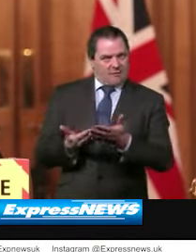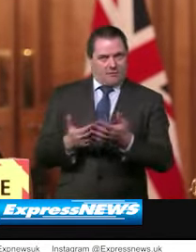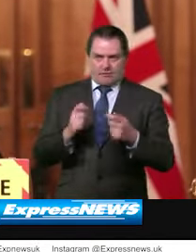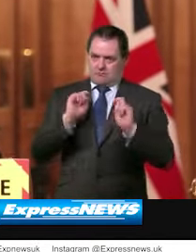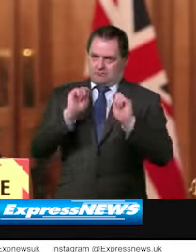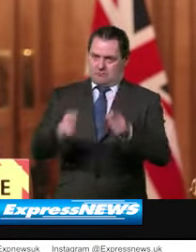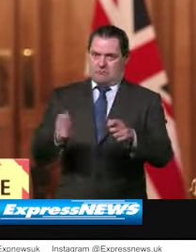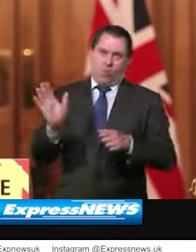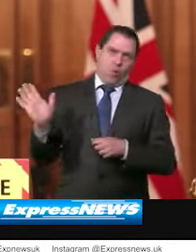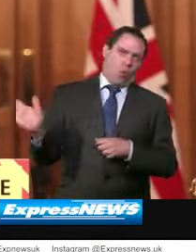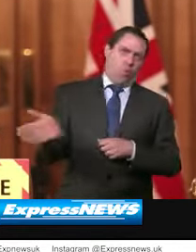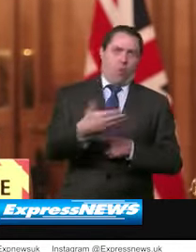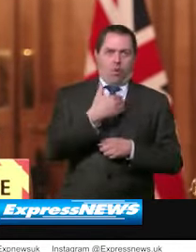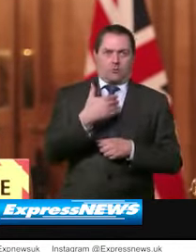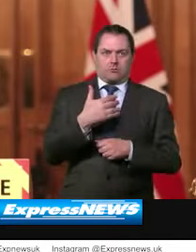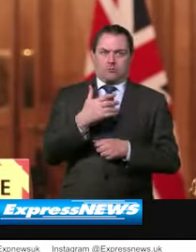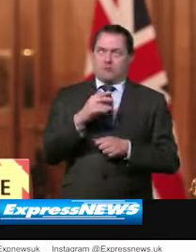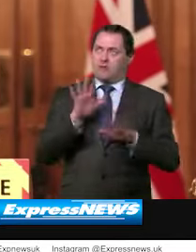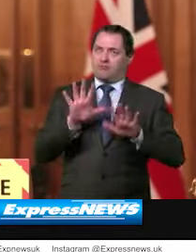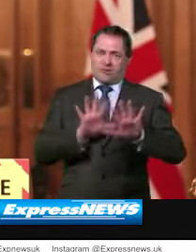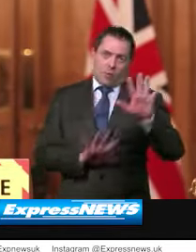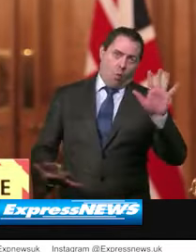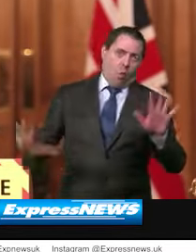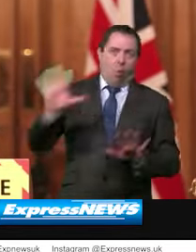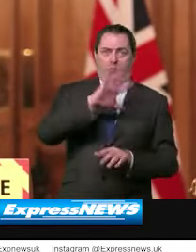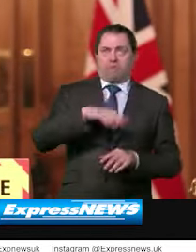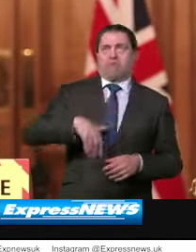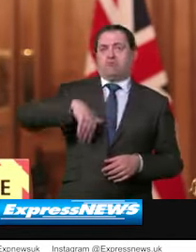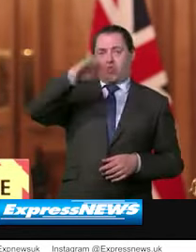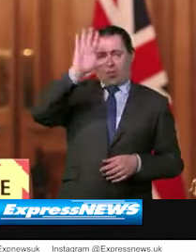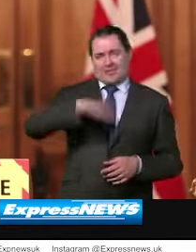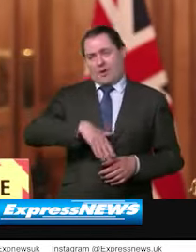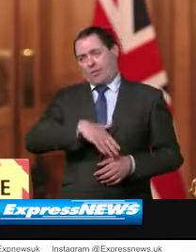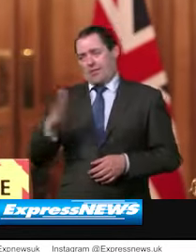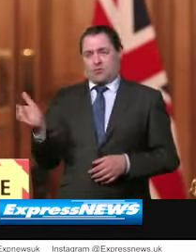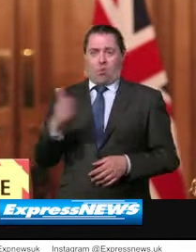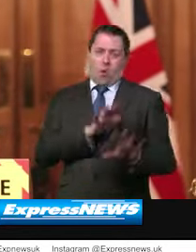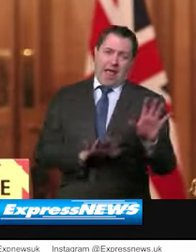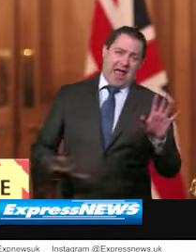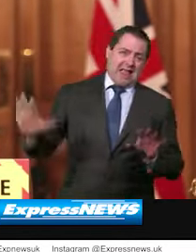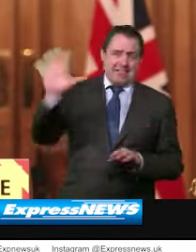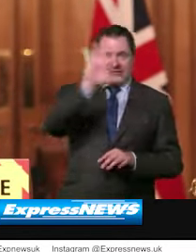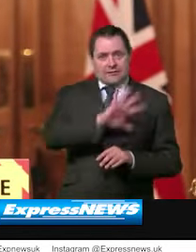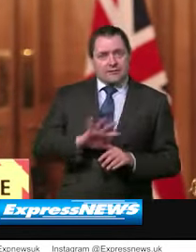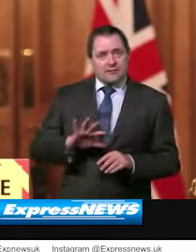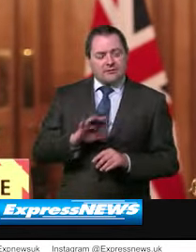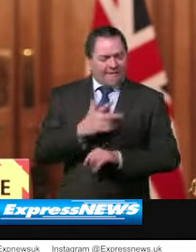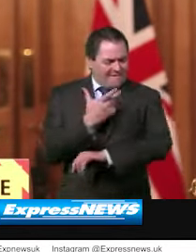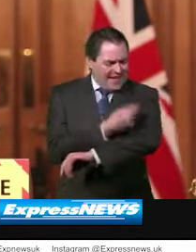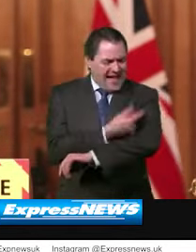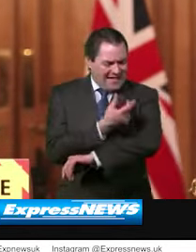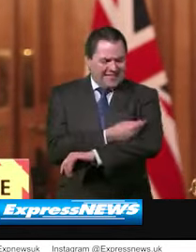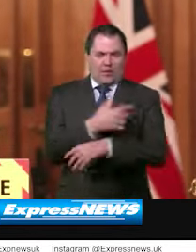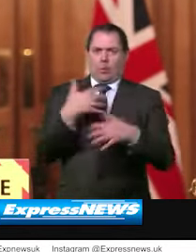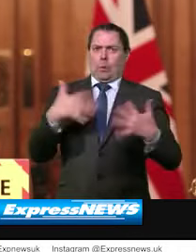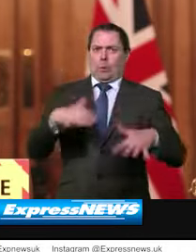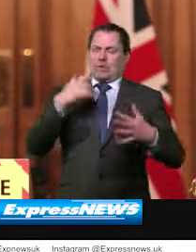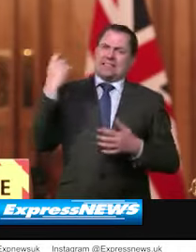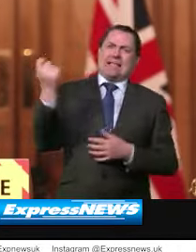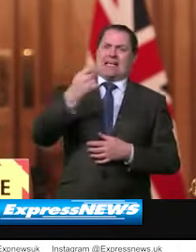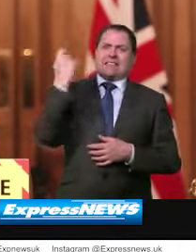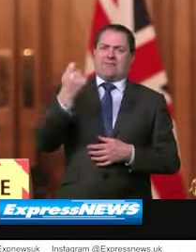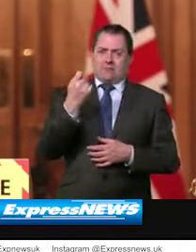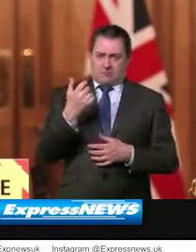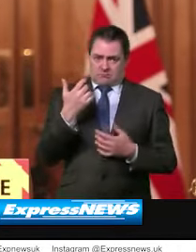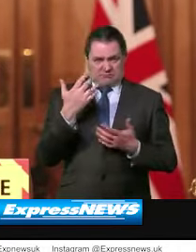partes nuestro éxito con la vacuna nos ha demostrado que este país puede ser una superpotencia científica